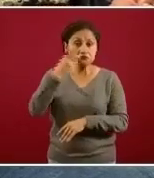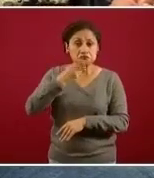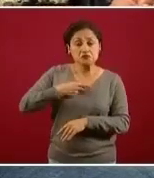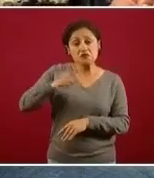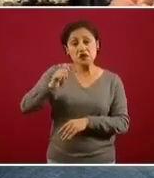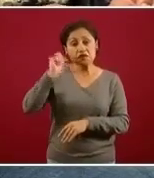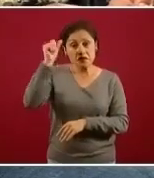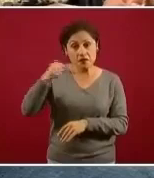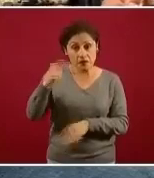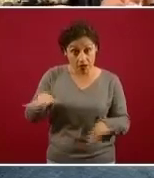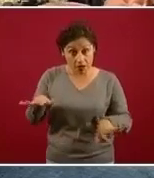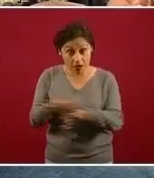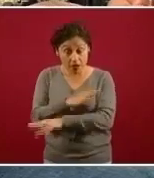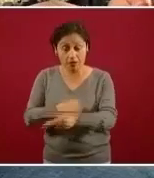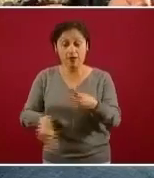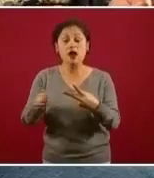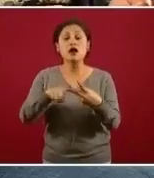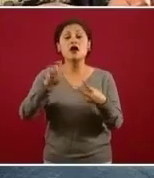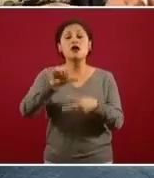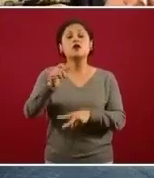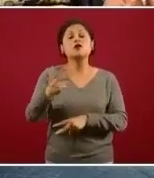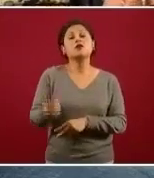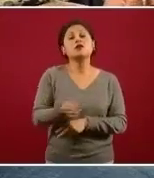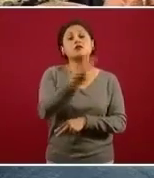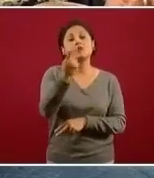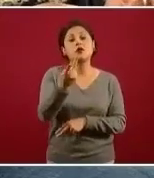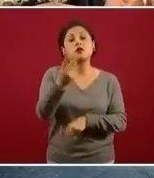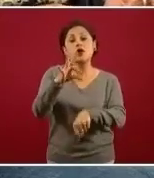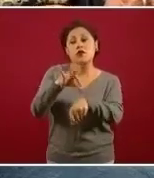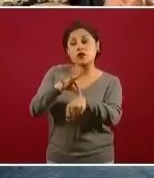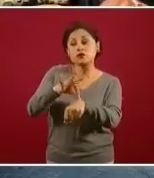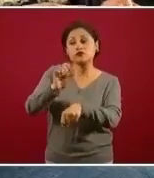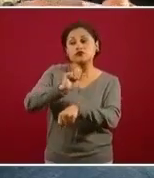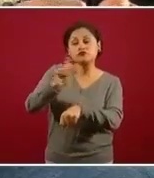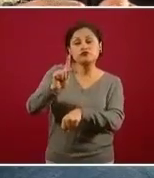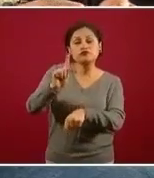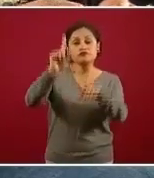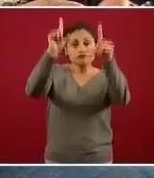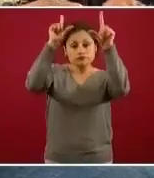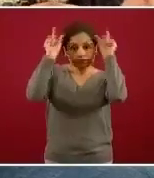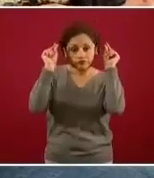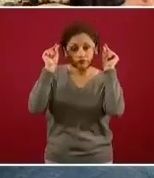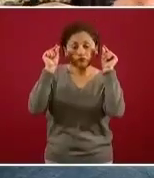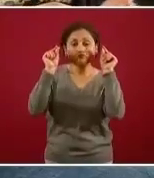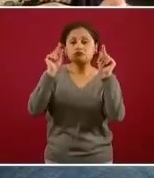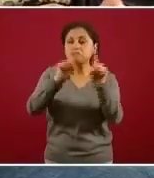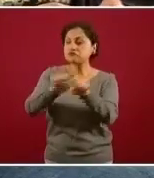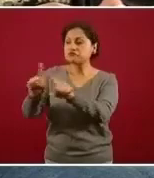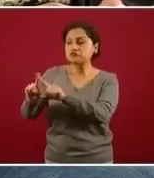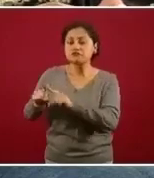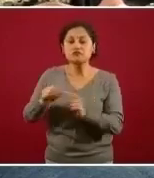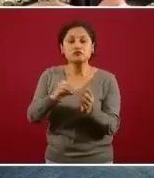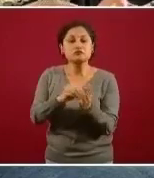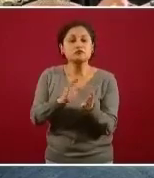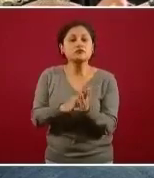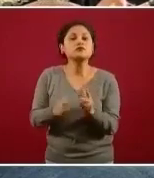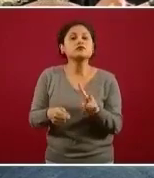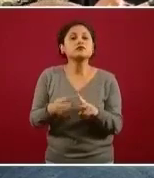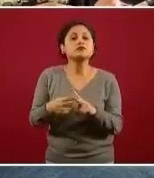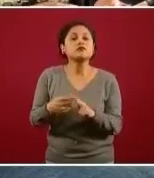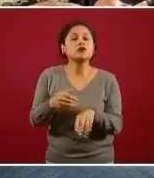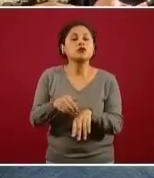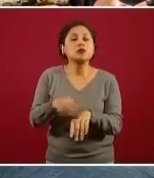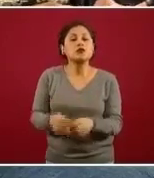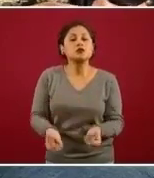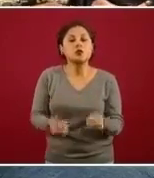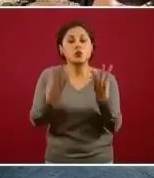poquito de la cuestión, números de cómo va el reclutamiento de médicos, especialistas, enfermeras, y si en dado caso de que no se cumpla el número de especialistas, se puede abrir